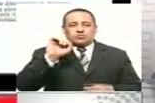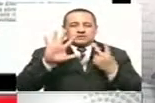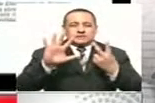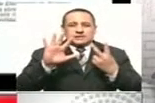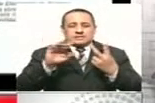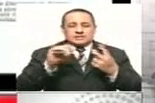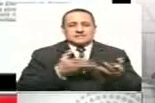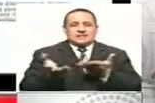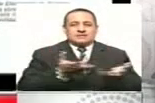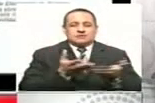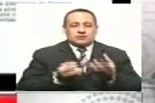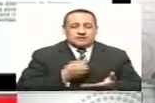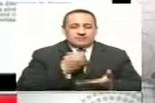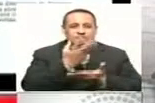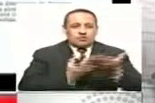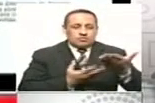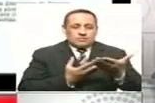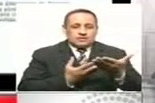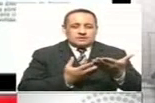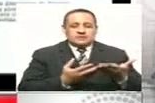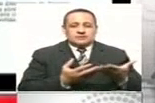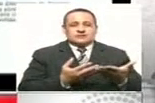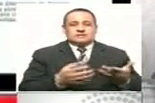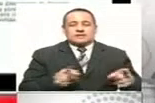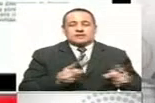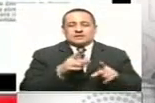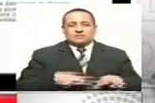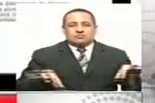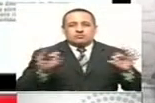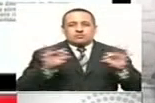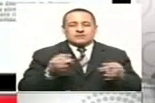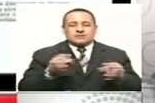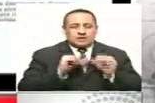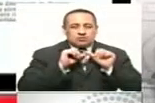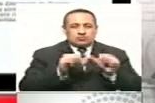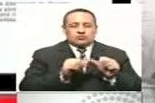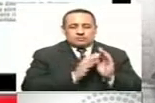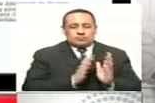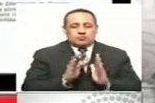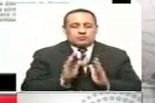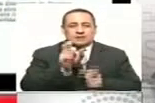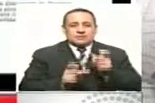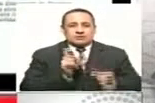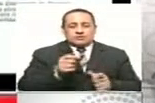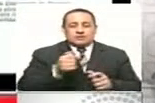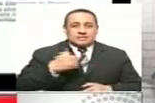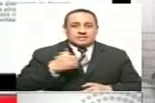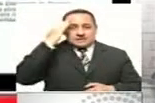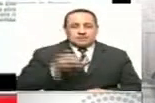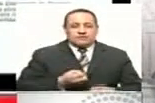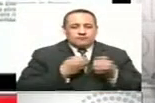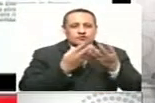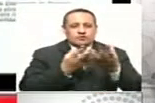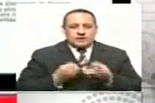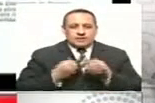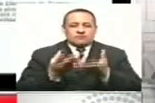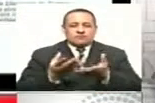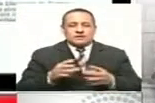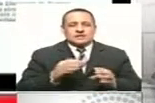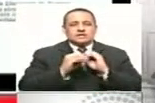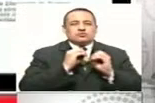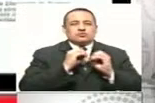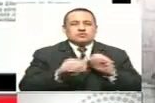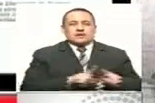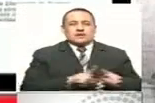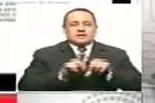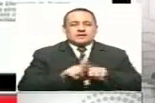461.457 servicios de información, que es muy importante, sobre todo para materia del consumidor. Se tiene previsto resolver